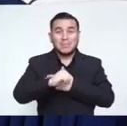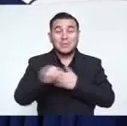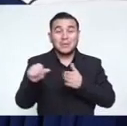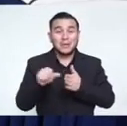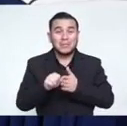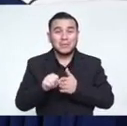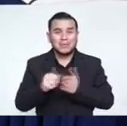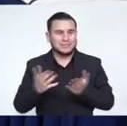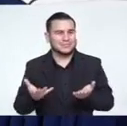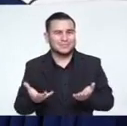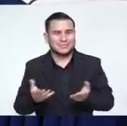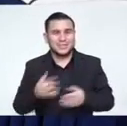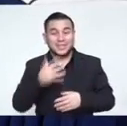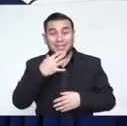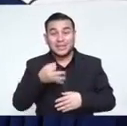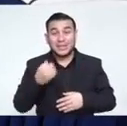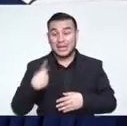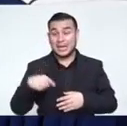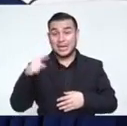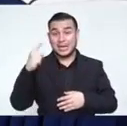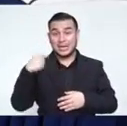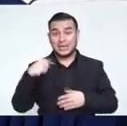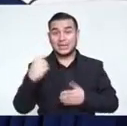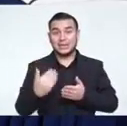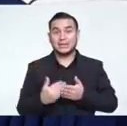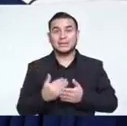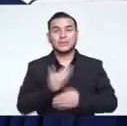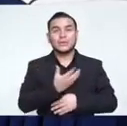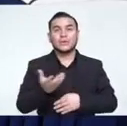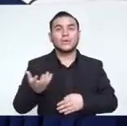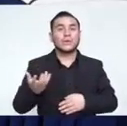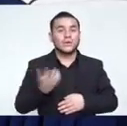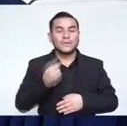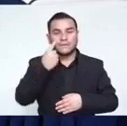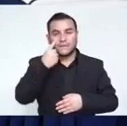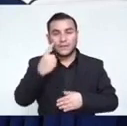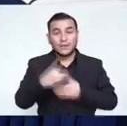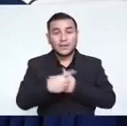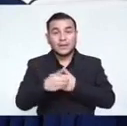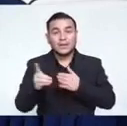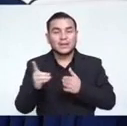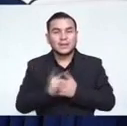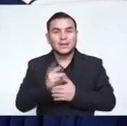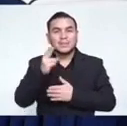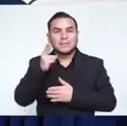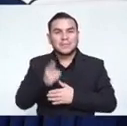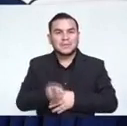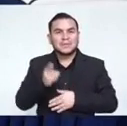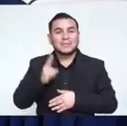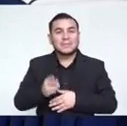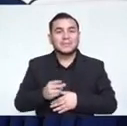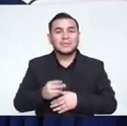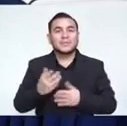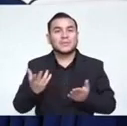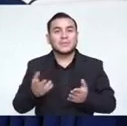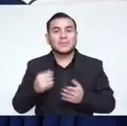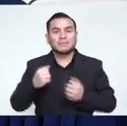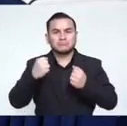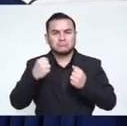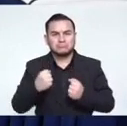Nosotros incluso ayer tuvimos diputados, al igual que ellos, electos de la misma manera que los demás sentados aquí,